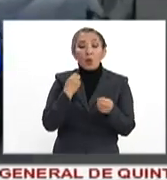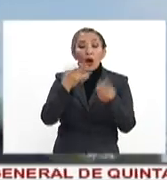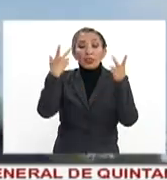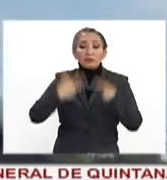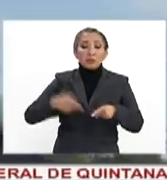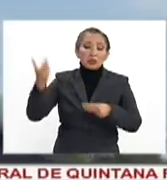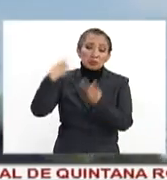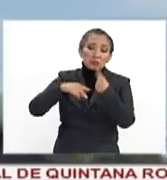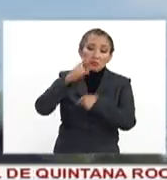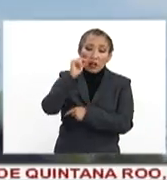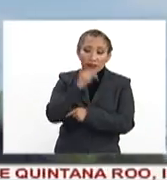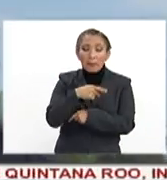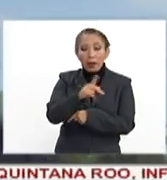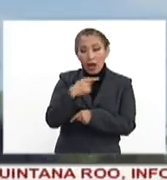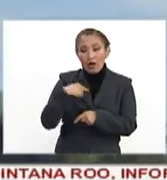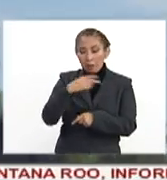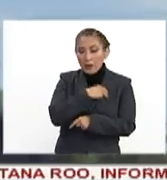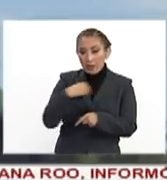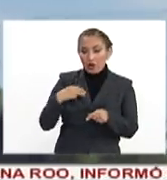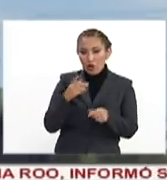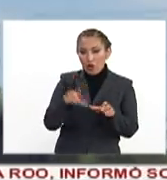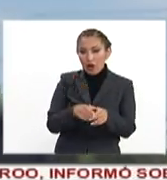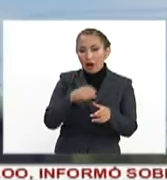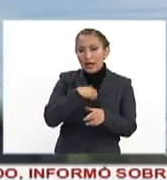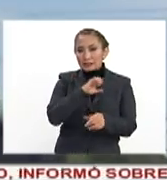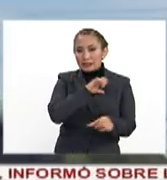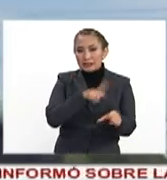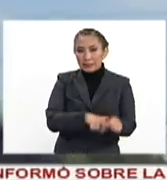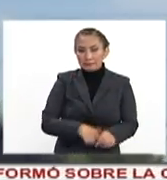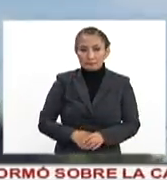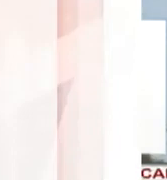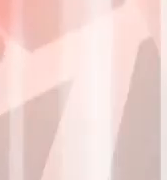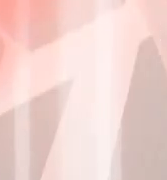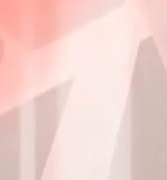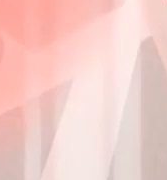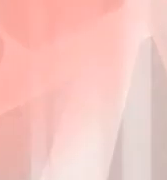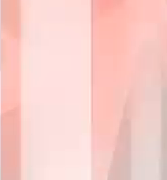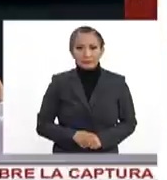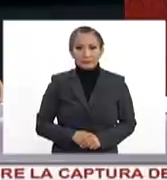de efectivos, se informó que pertenecen al área de operaciones especiales.